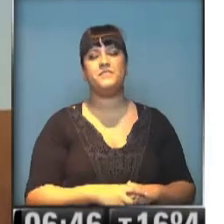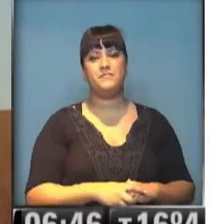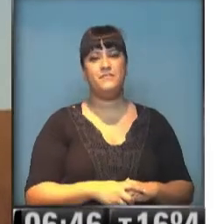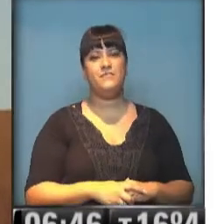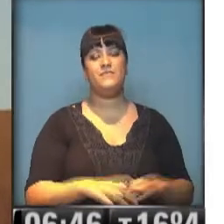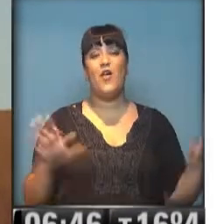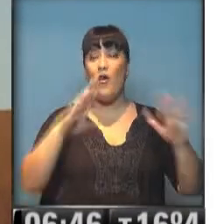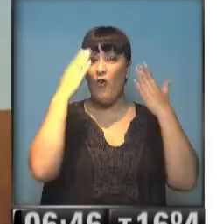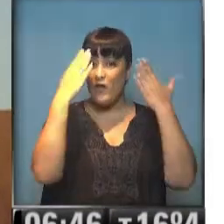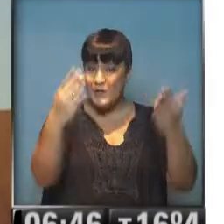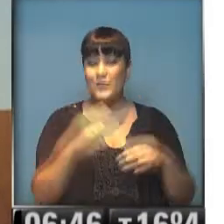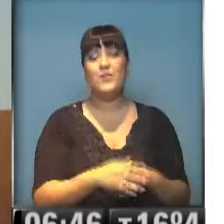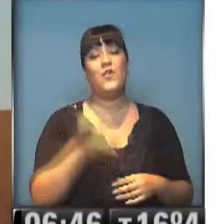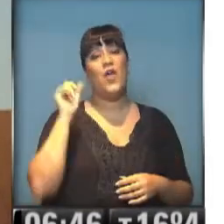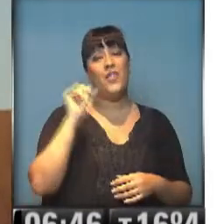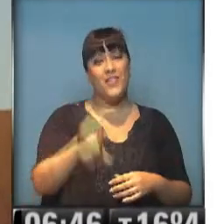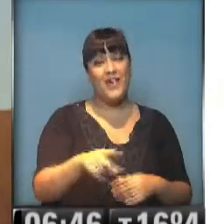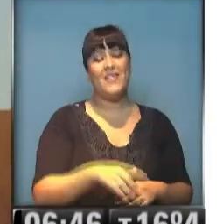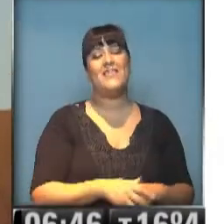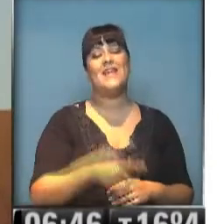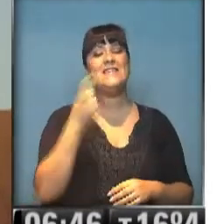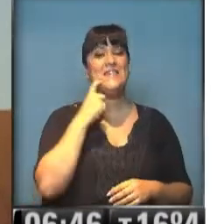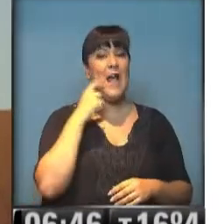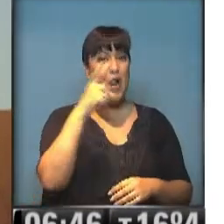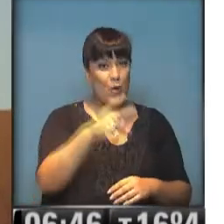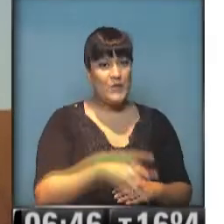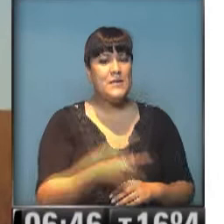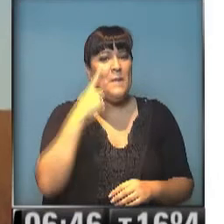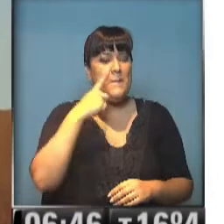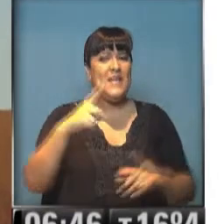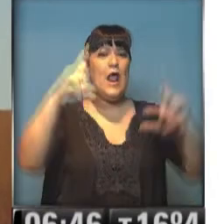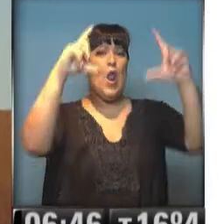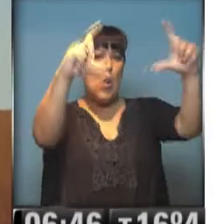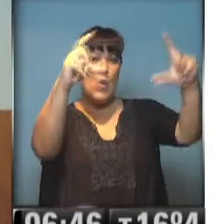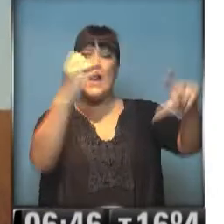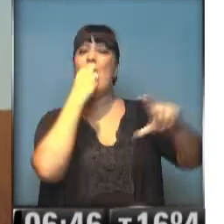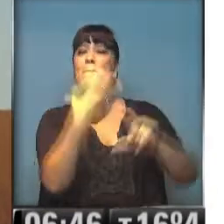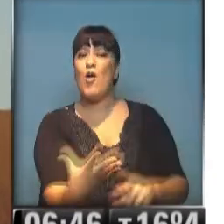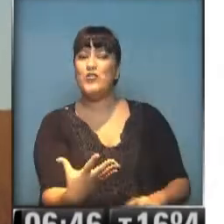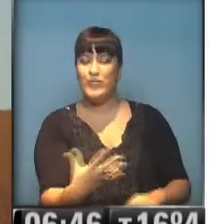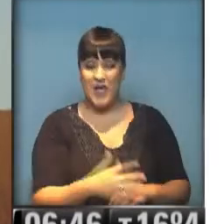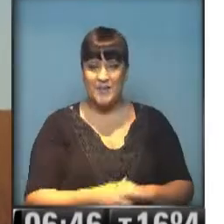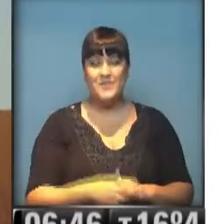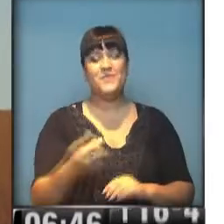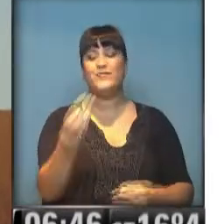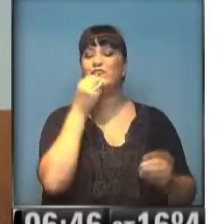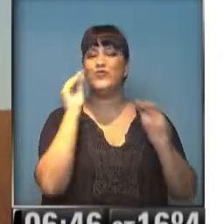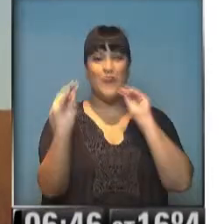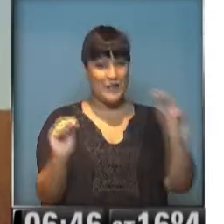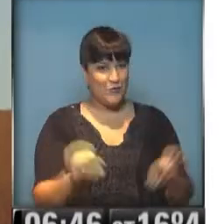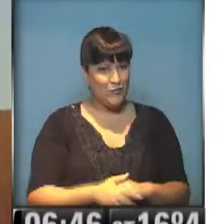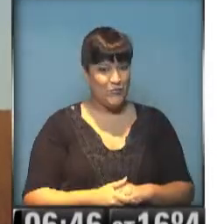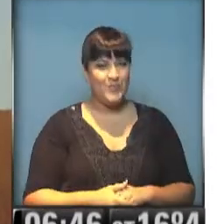hola Nadia, saludos desde La Punta, San Luis. Miren qué hermosa luna que apareció detrás de las sierras. Besazos, dice